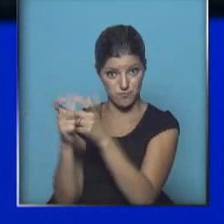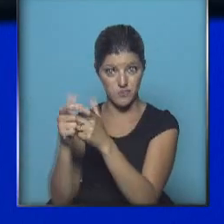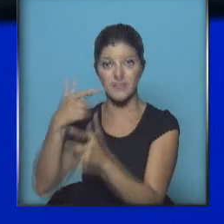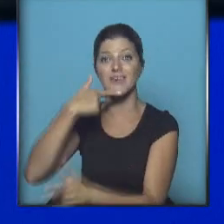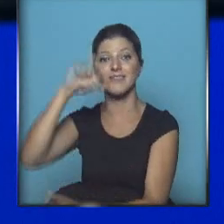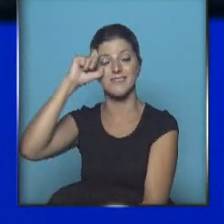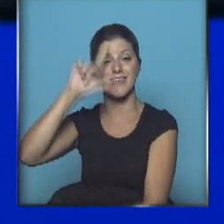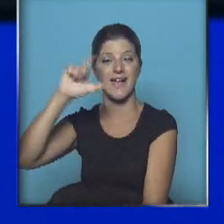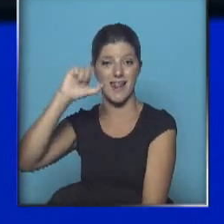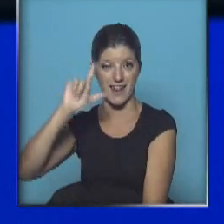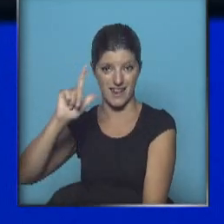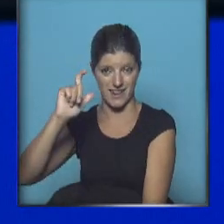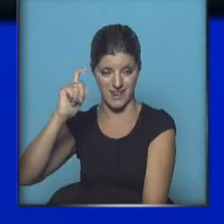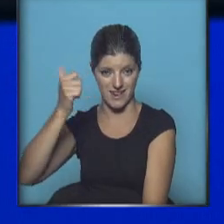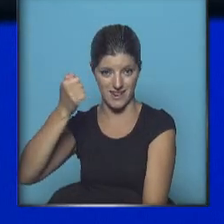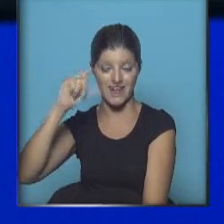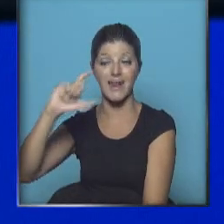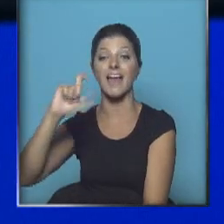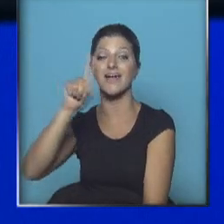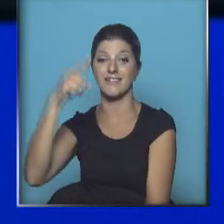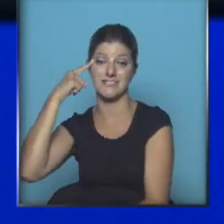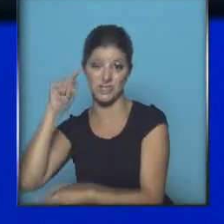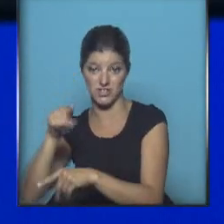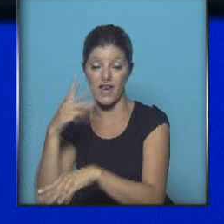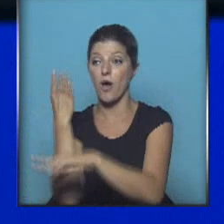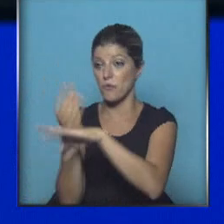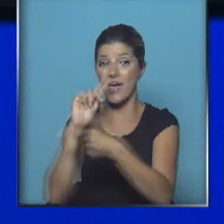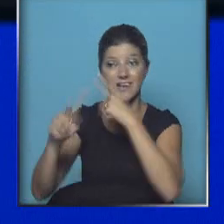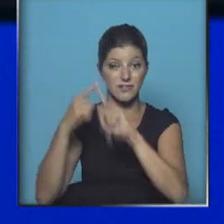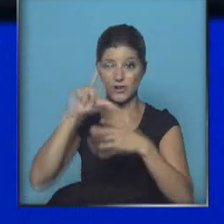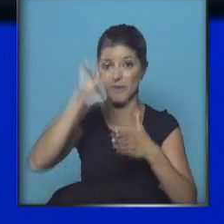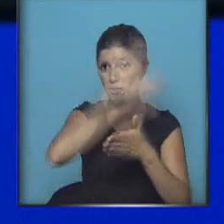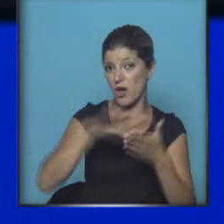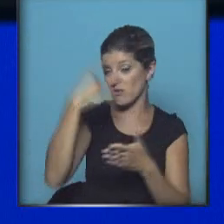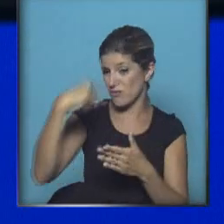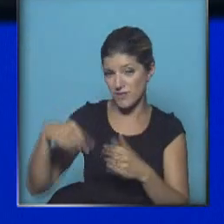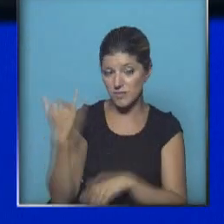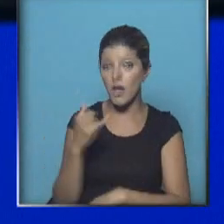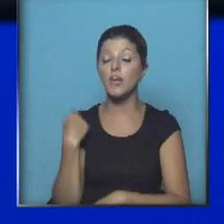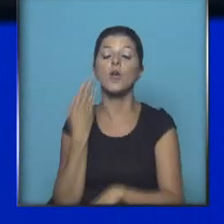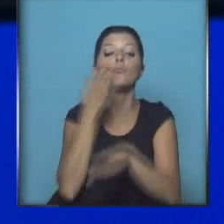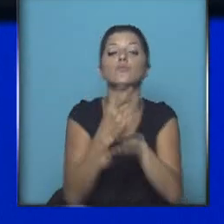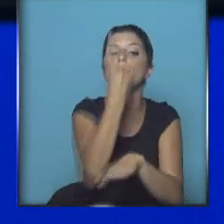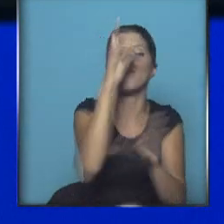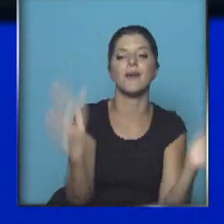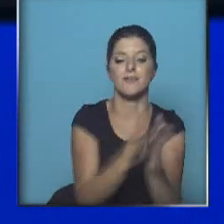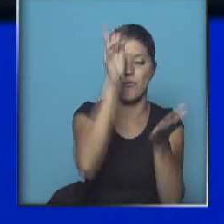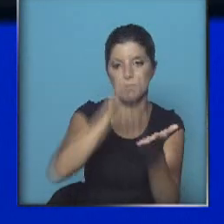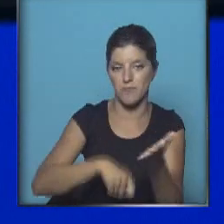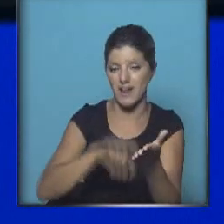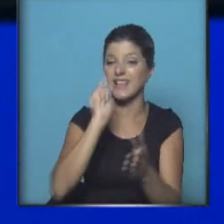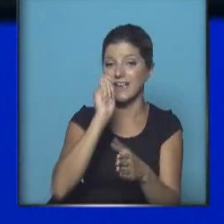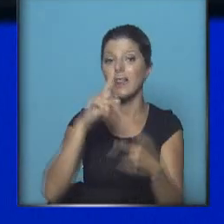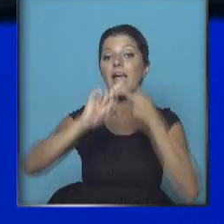CELAC en China. Había muchos cancilleres latinoamericanos. El único que fue a firmar el libro de condolencia y participó en la marcha fue